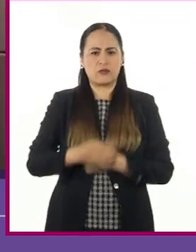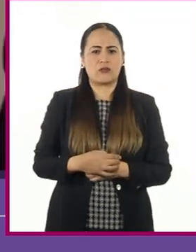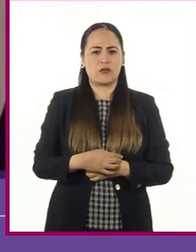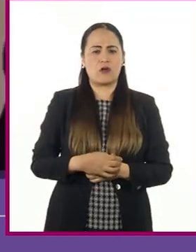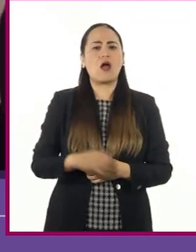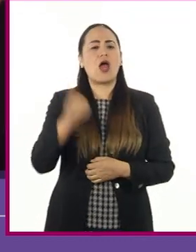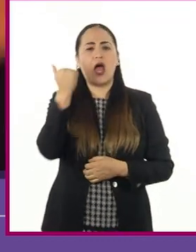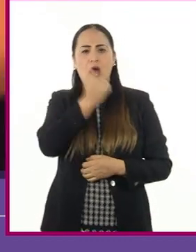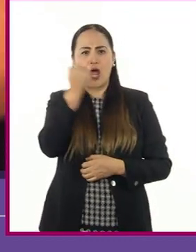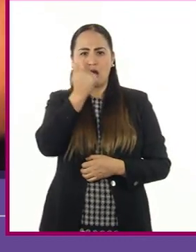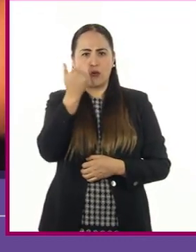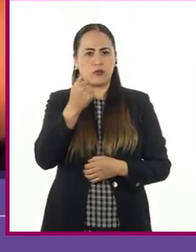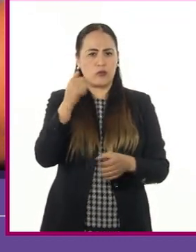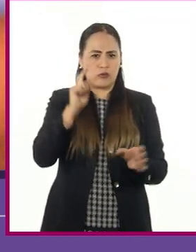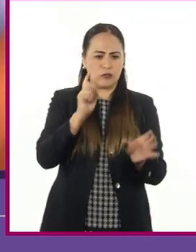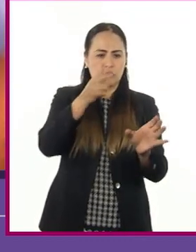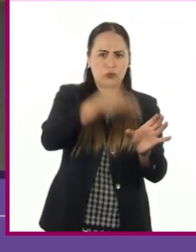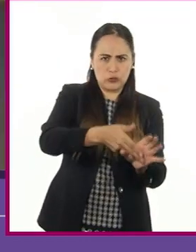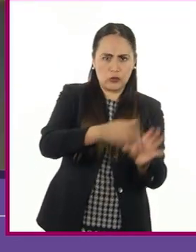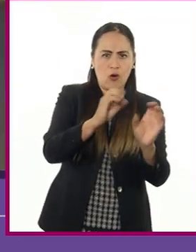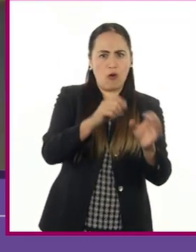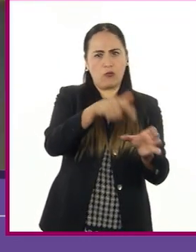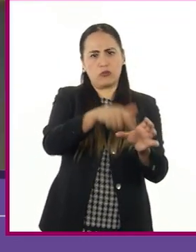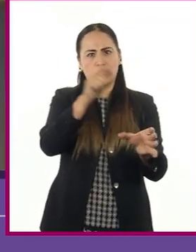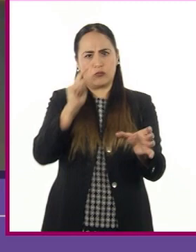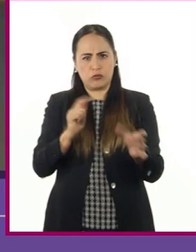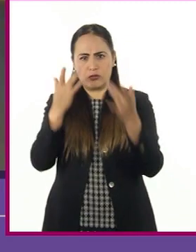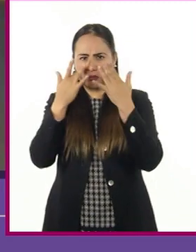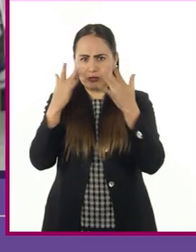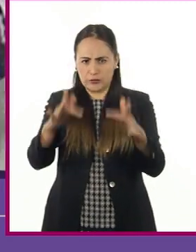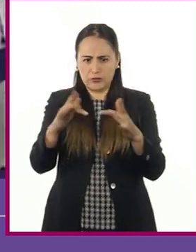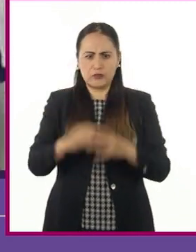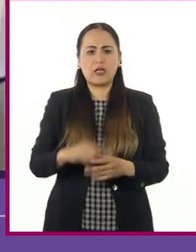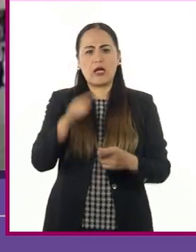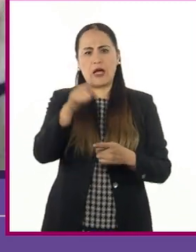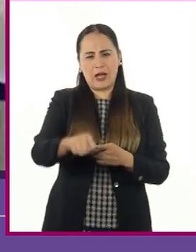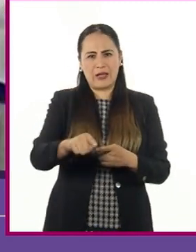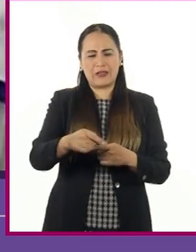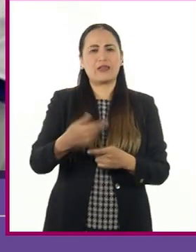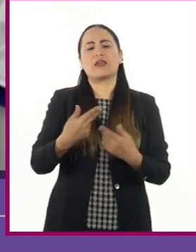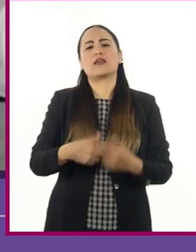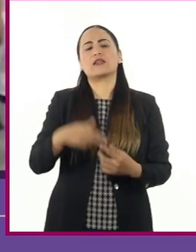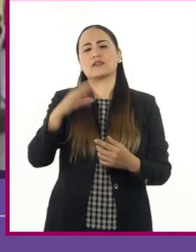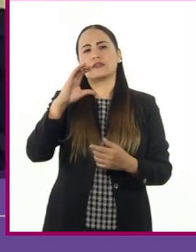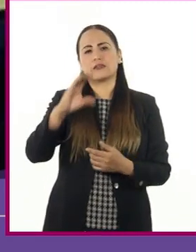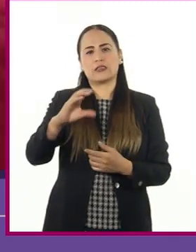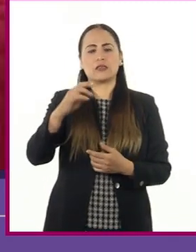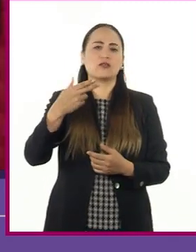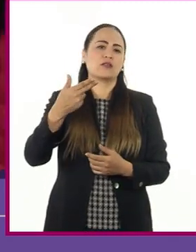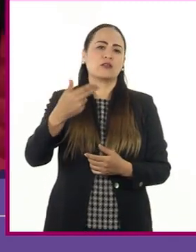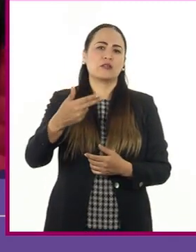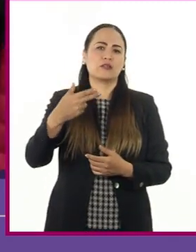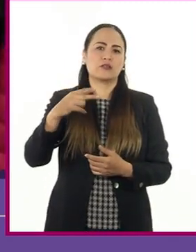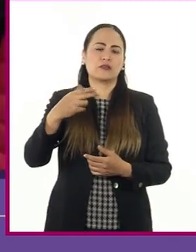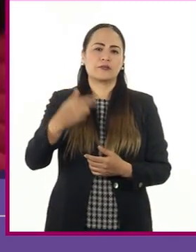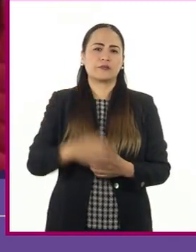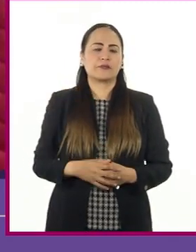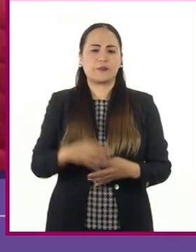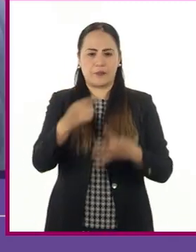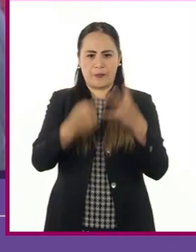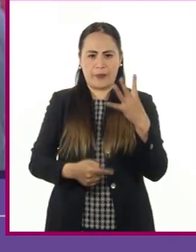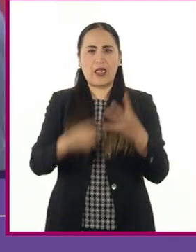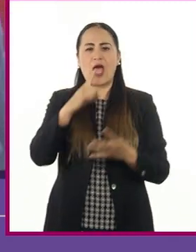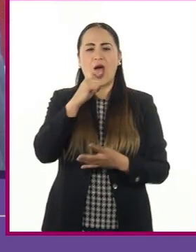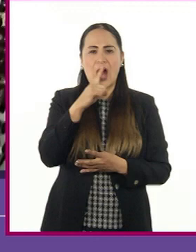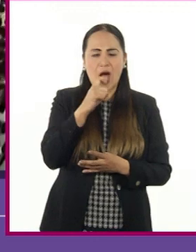de alumnos en escuelas públicas, altas en Hacienda o recepción de pagos de servicios, por ejemplo,